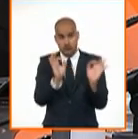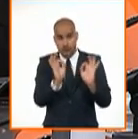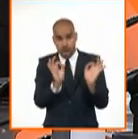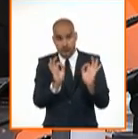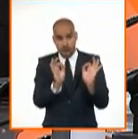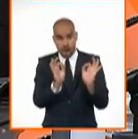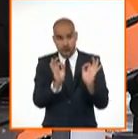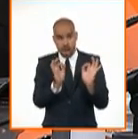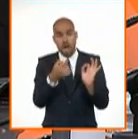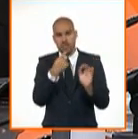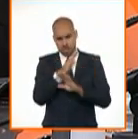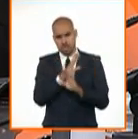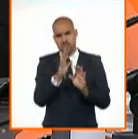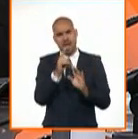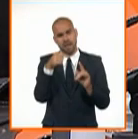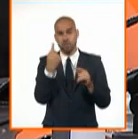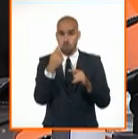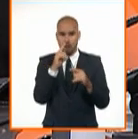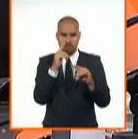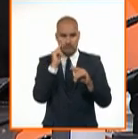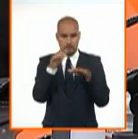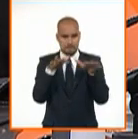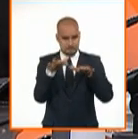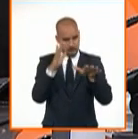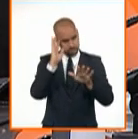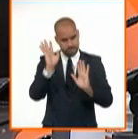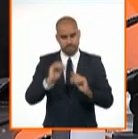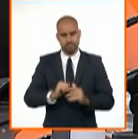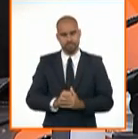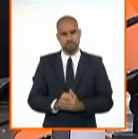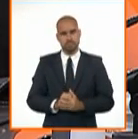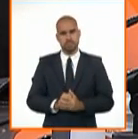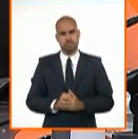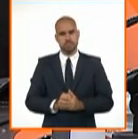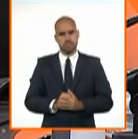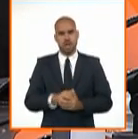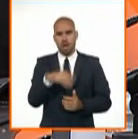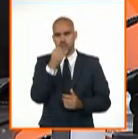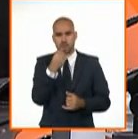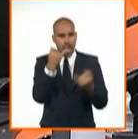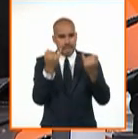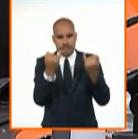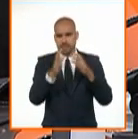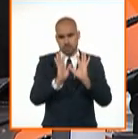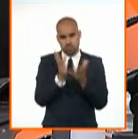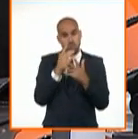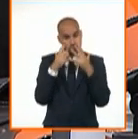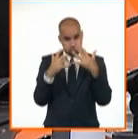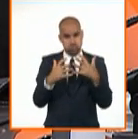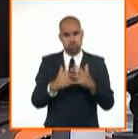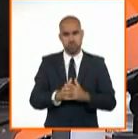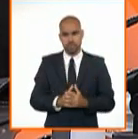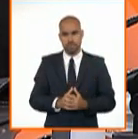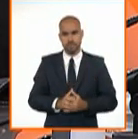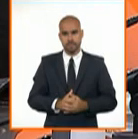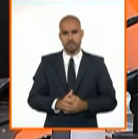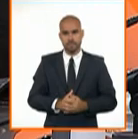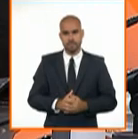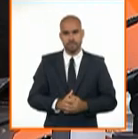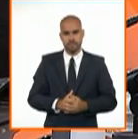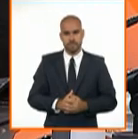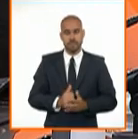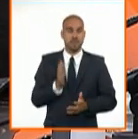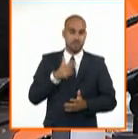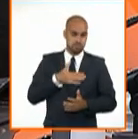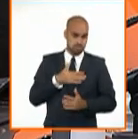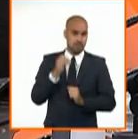diciendo que están haciendo las coordinaciones para tener información de primera mano desde la termoeléctrica guiteras